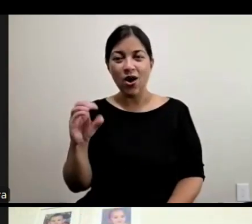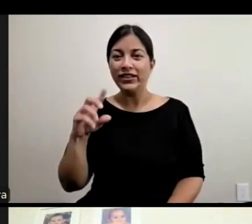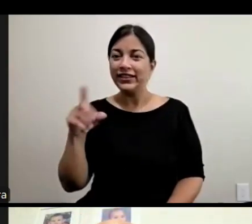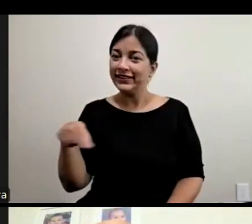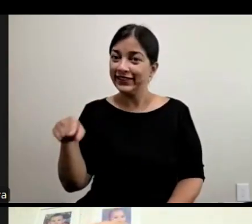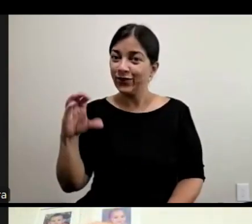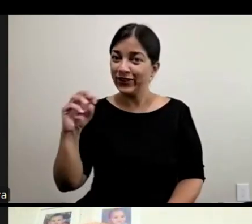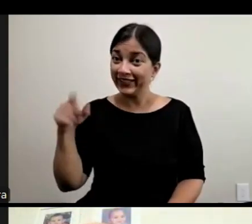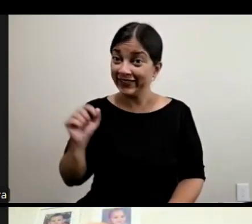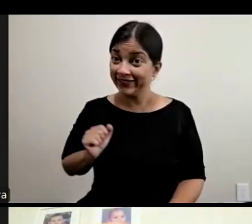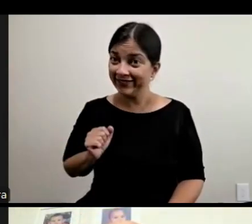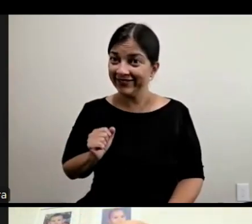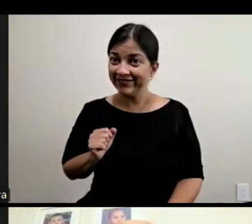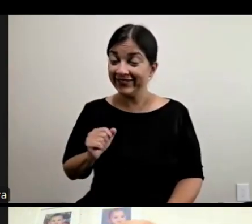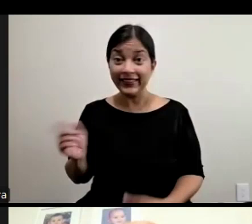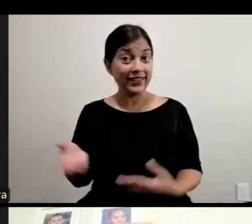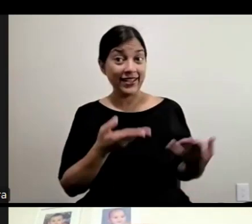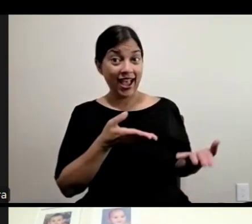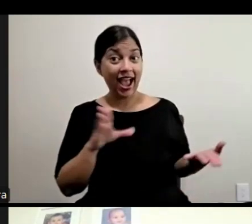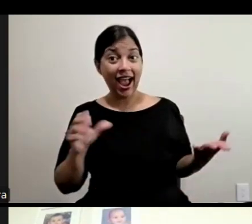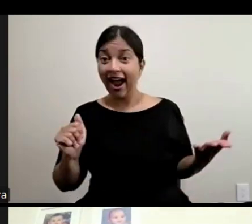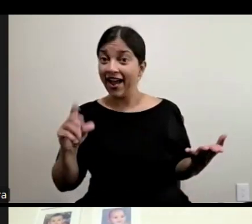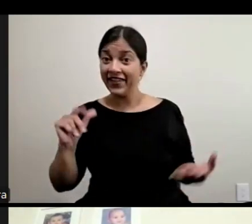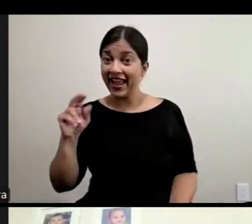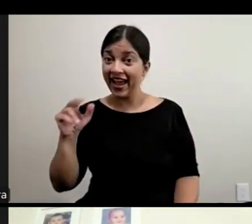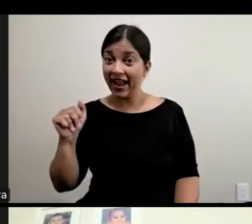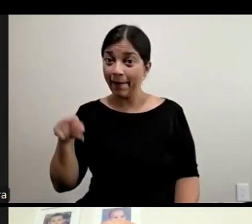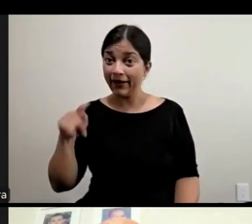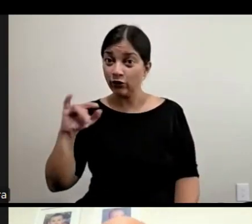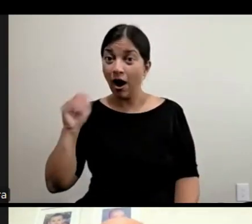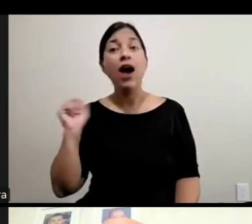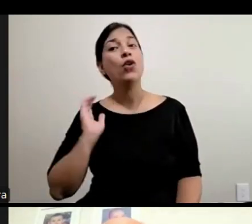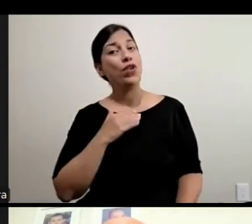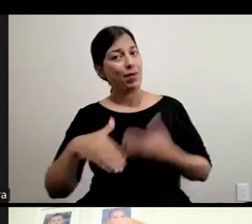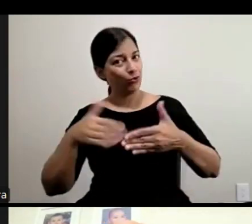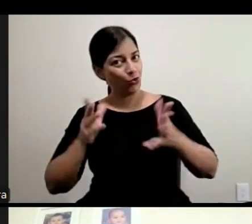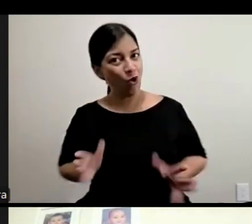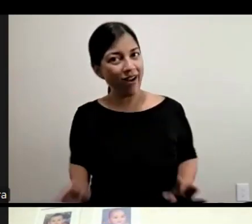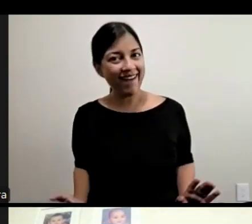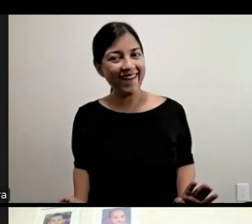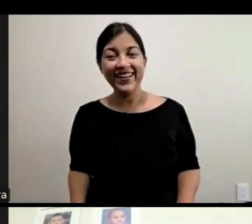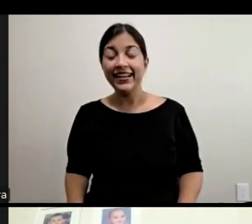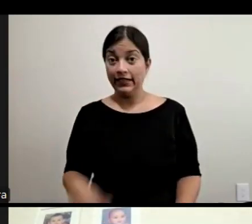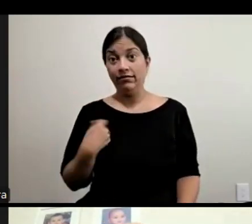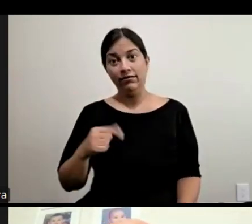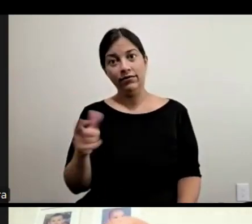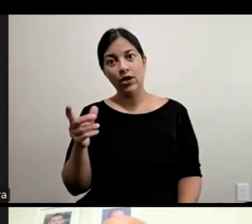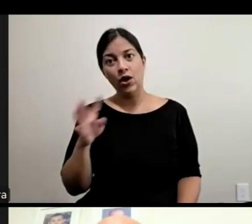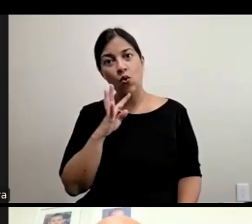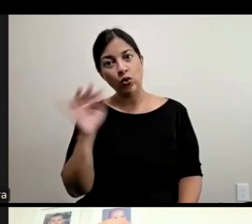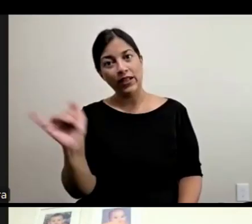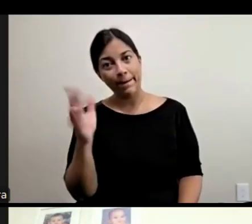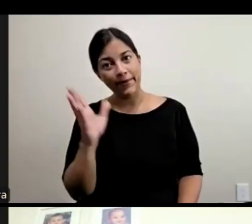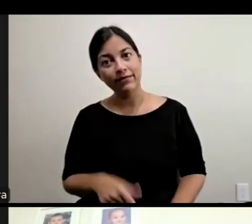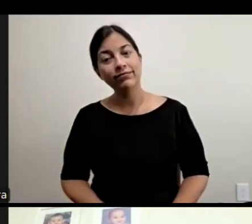Javier Ortiz Cortés, esa que le habló fue Adriana Pantoja, nuestra productora y locutora también. Hoy vamos a tener a